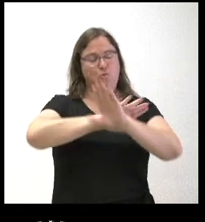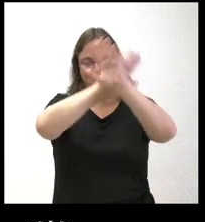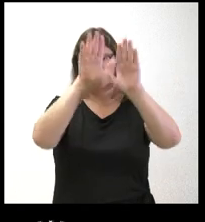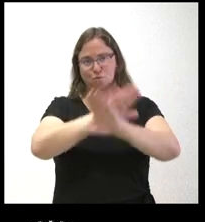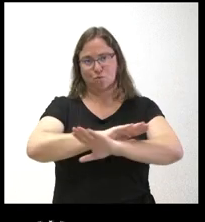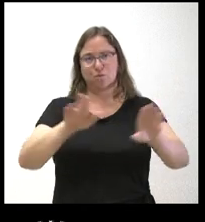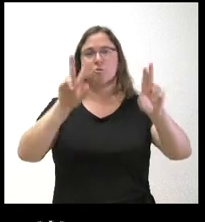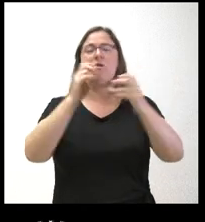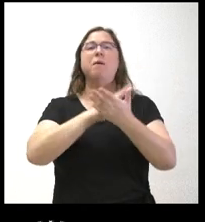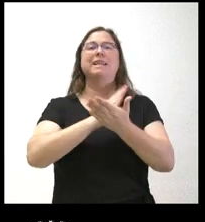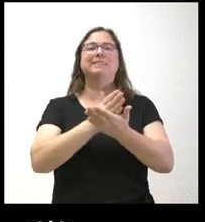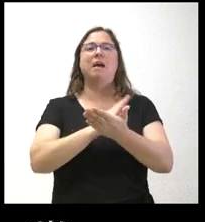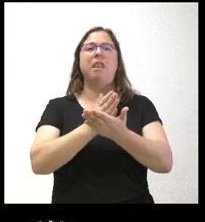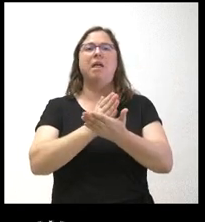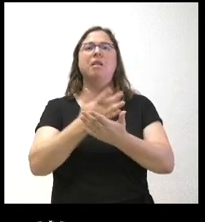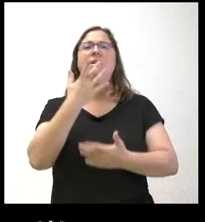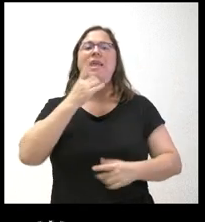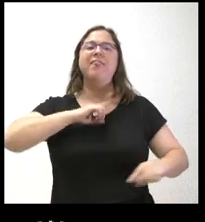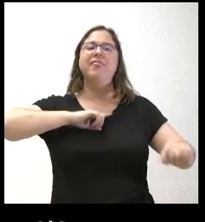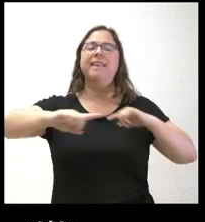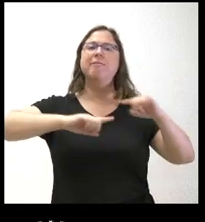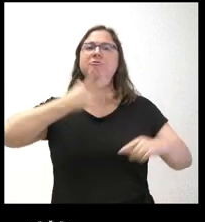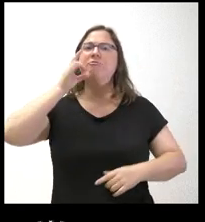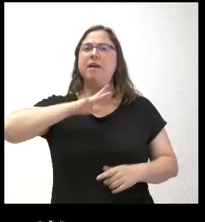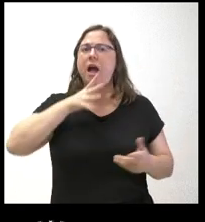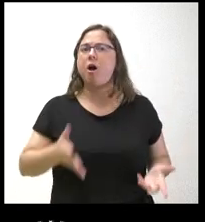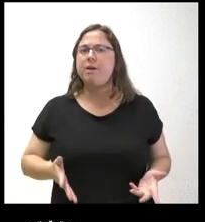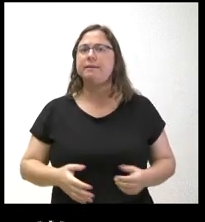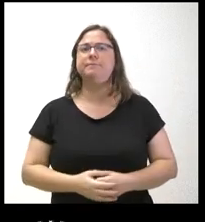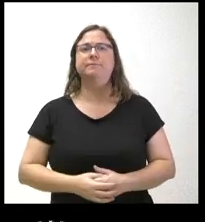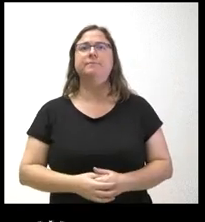sobre el serla quien dirige el serla ahora mismo